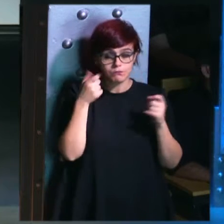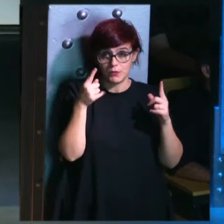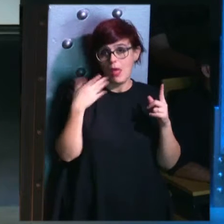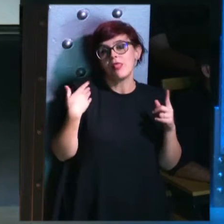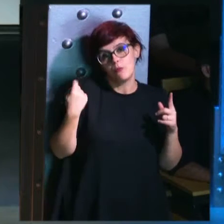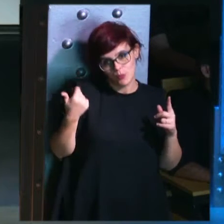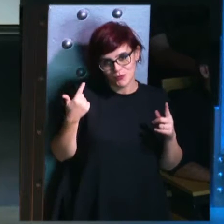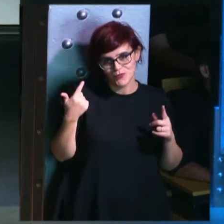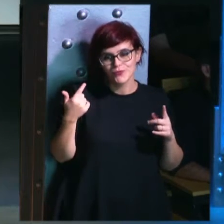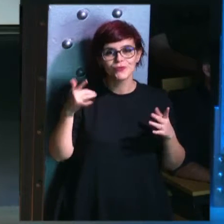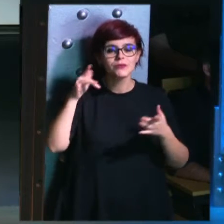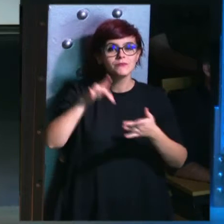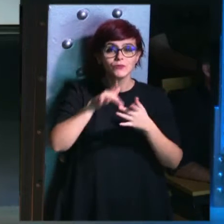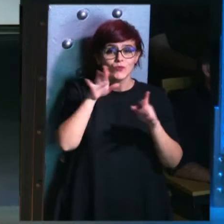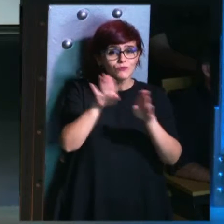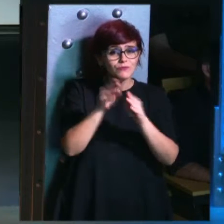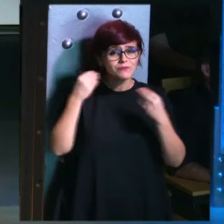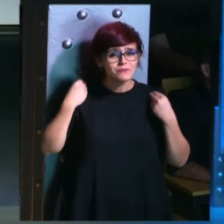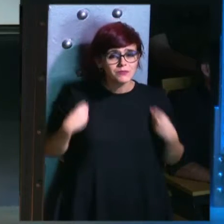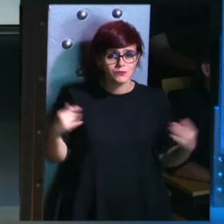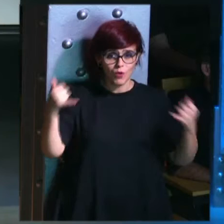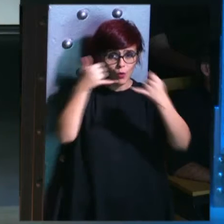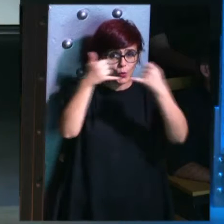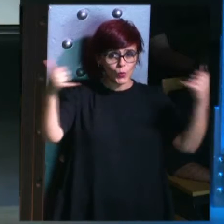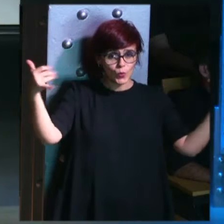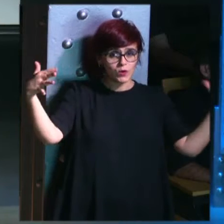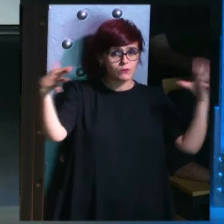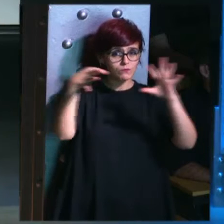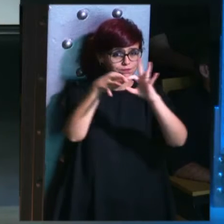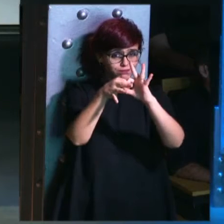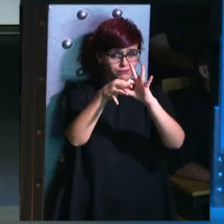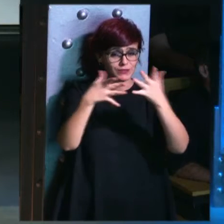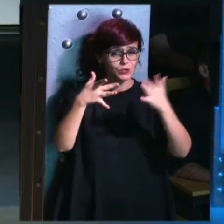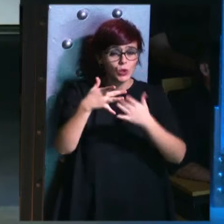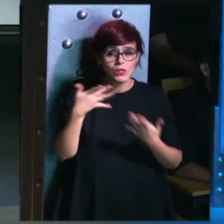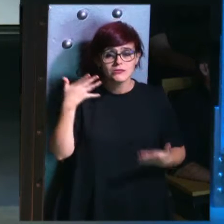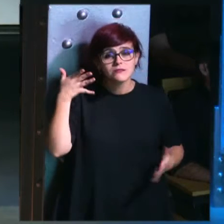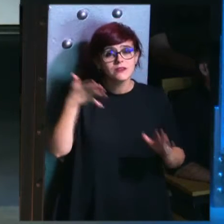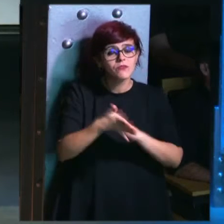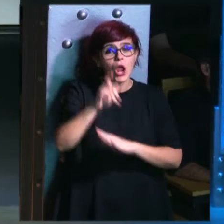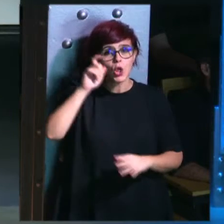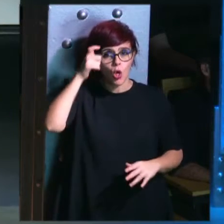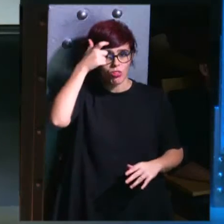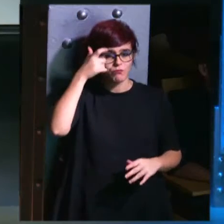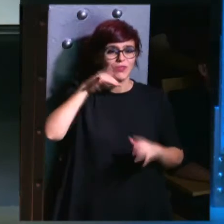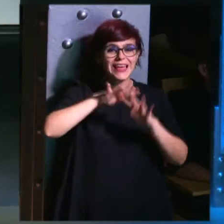recientemente, que es todo parte de lo mismo. Y eso sería una primera aproximación al concepto de Internet